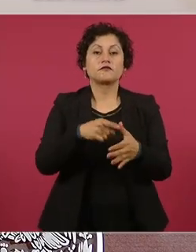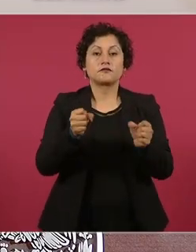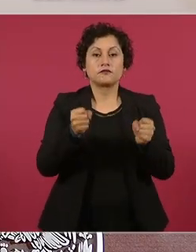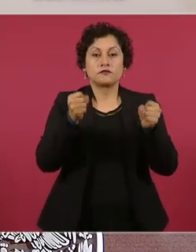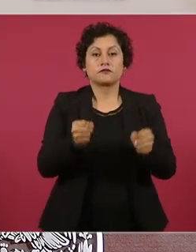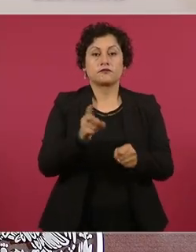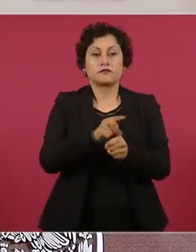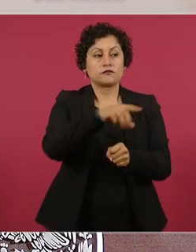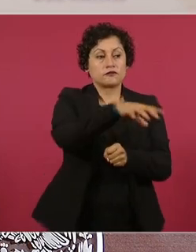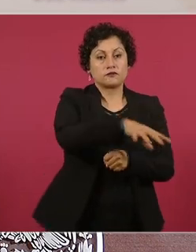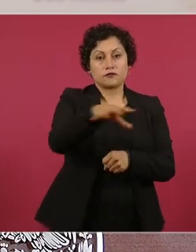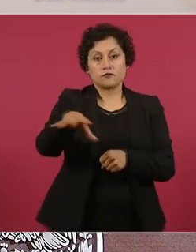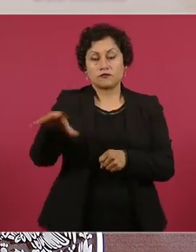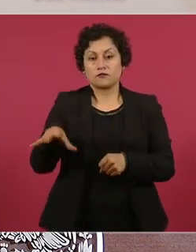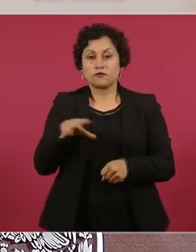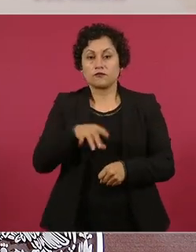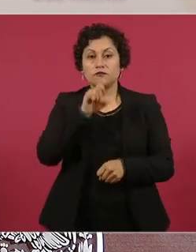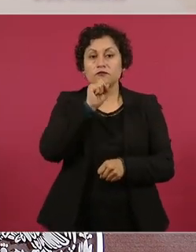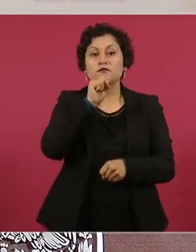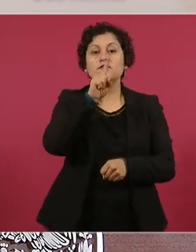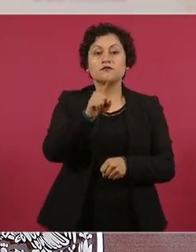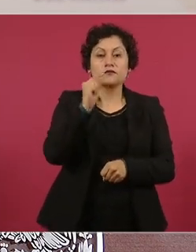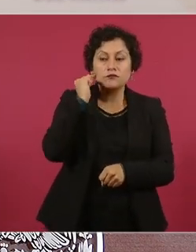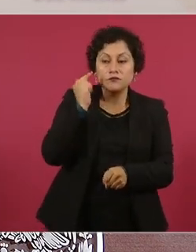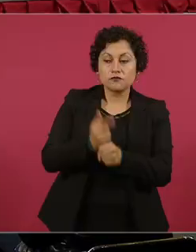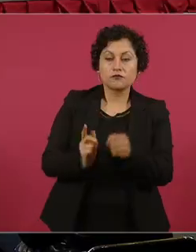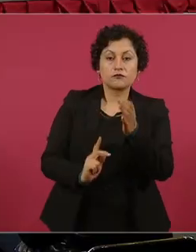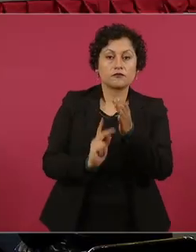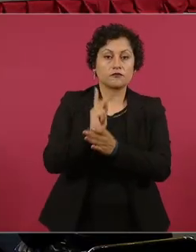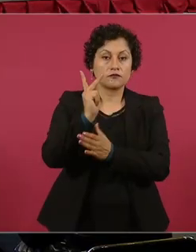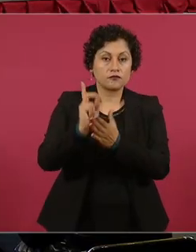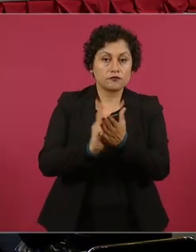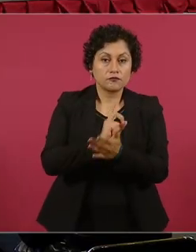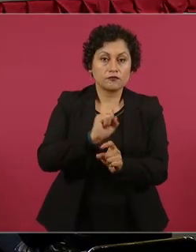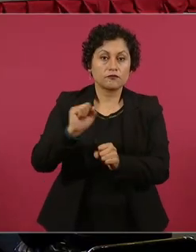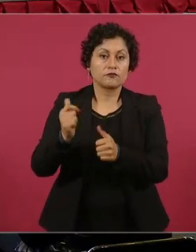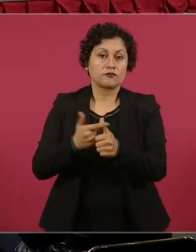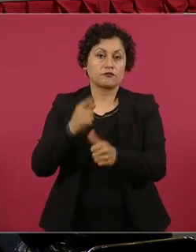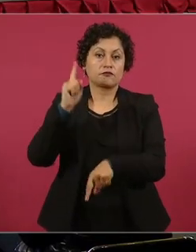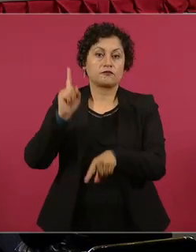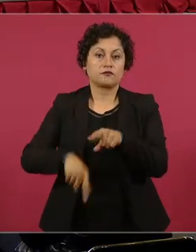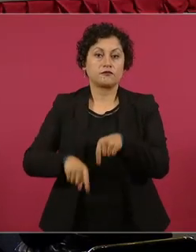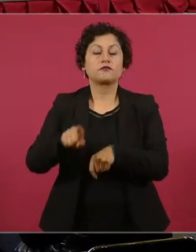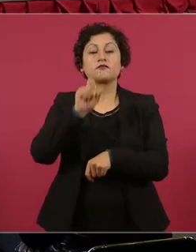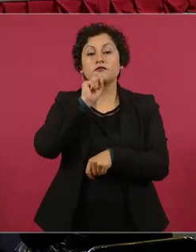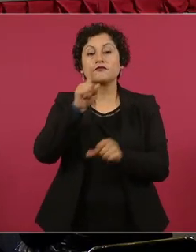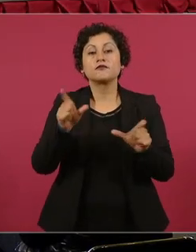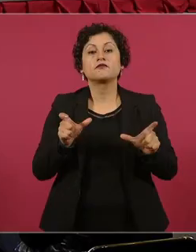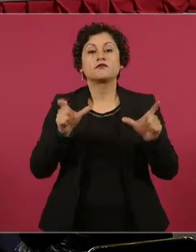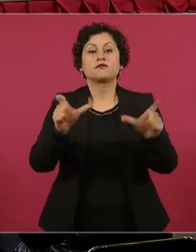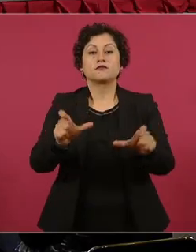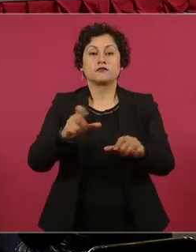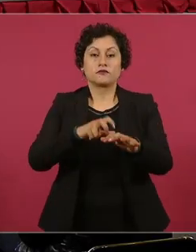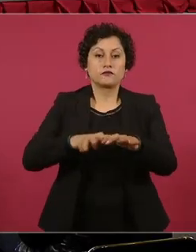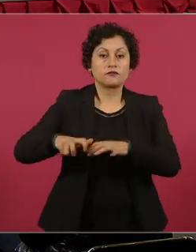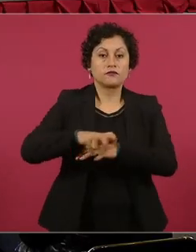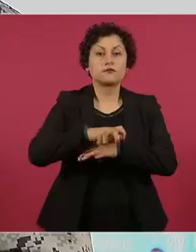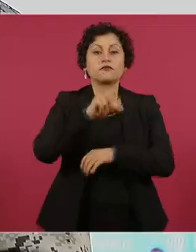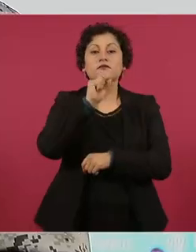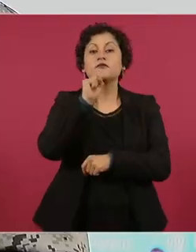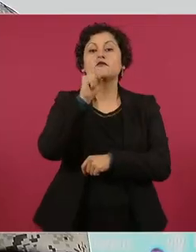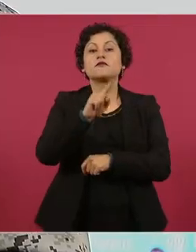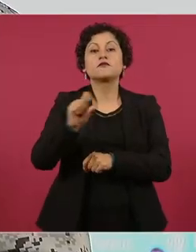erradicación intensiva de plantillos ilícitos, el plan integral de seguridad del Tren Maya, seguridad al